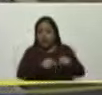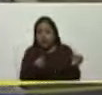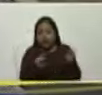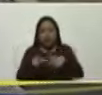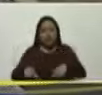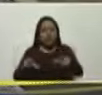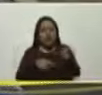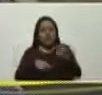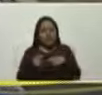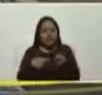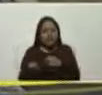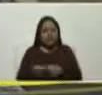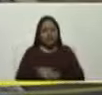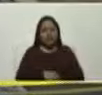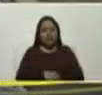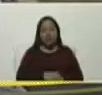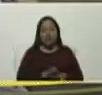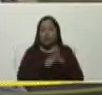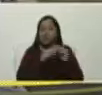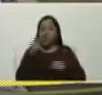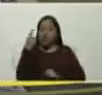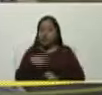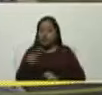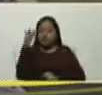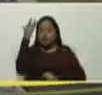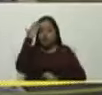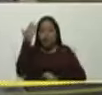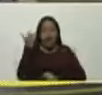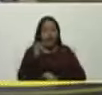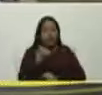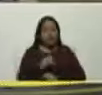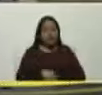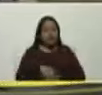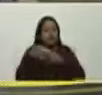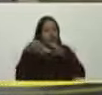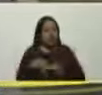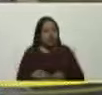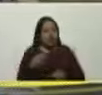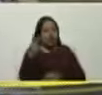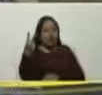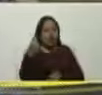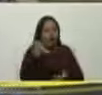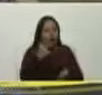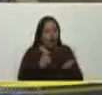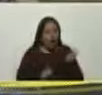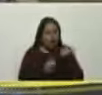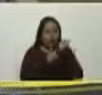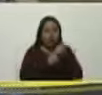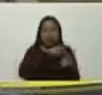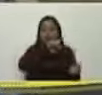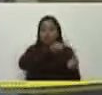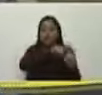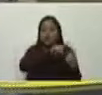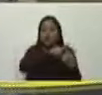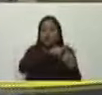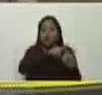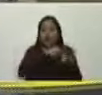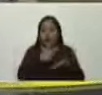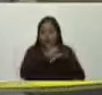abastos, todos deben saber que van a tener doble ayuda. La ayuda de sus